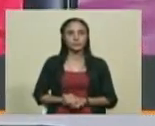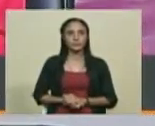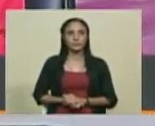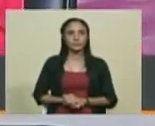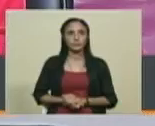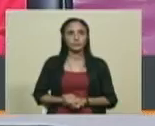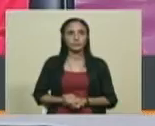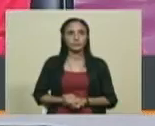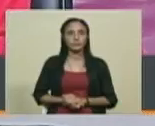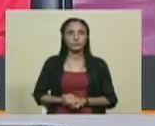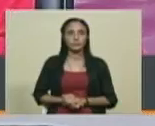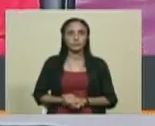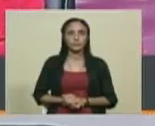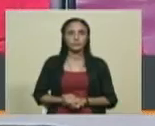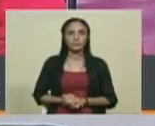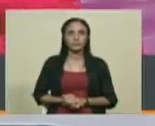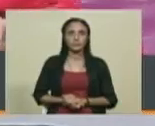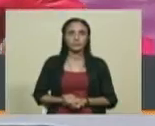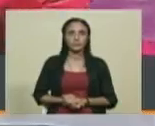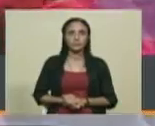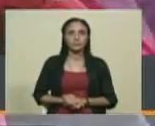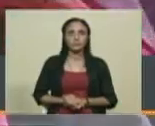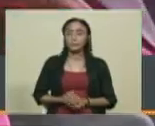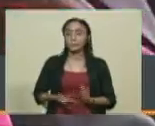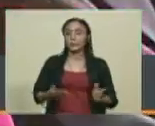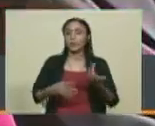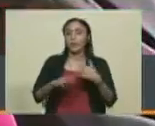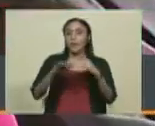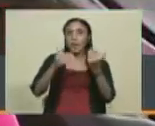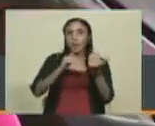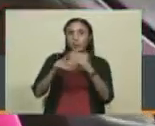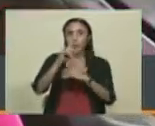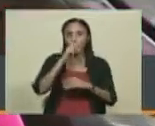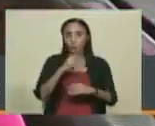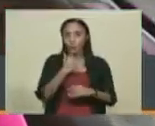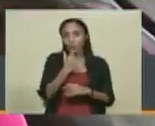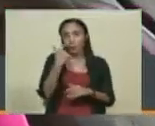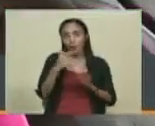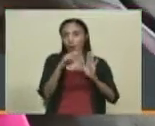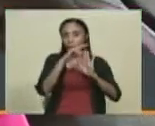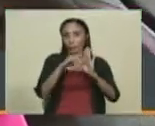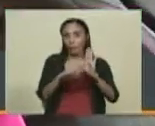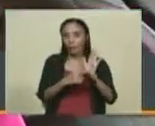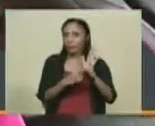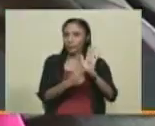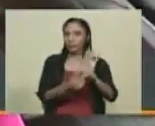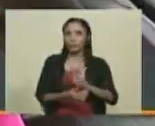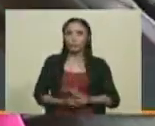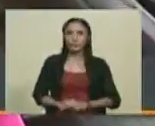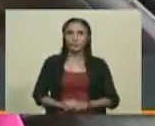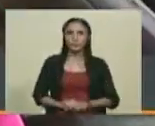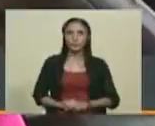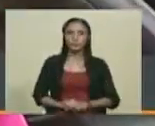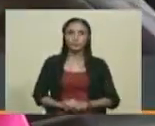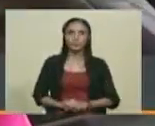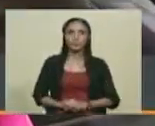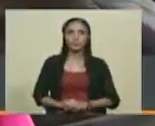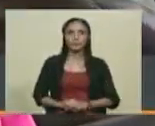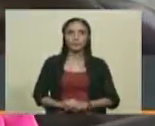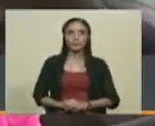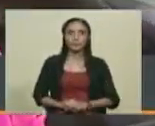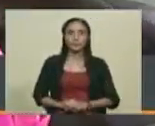así es, con un nuevo código de ética que hemos identificado y que hemos pedido, mi comandante en